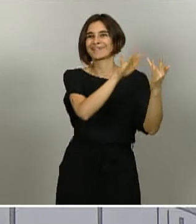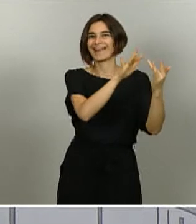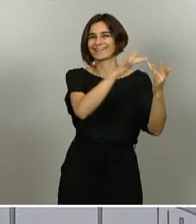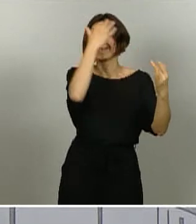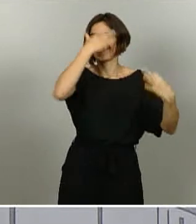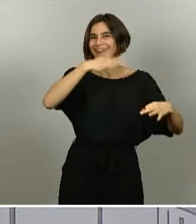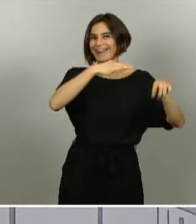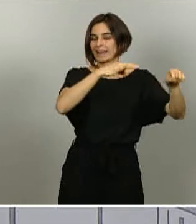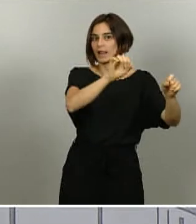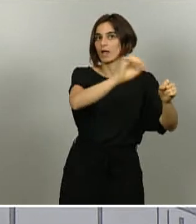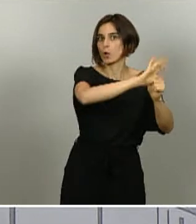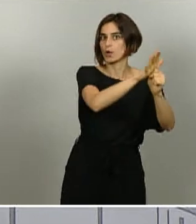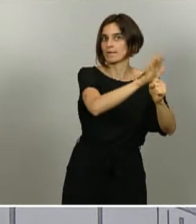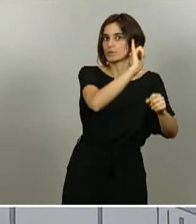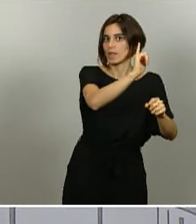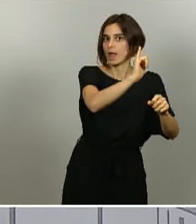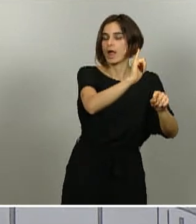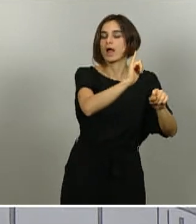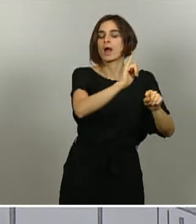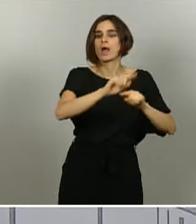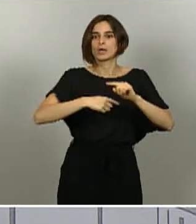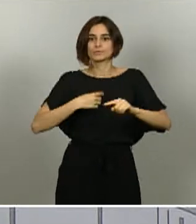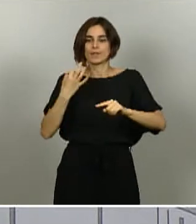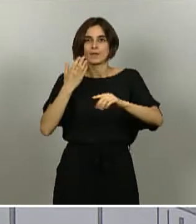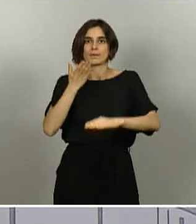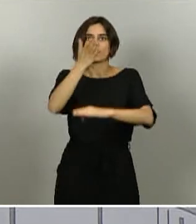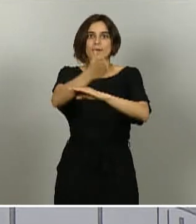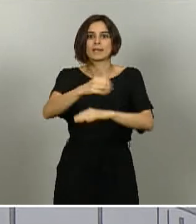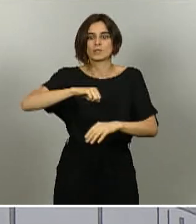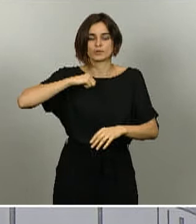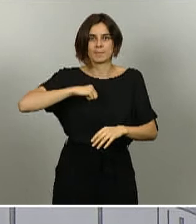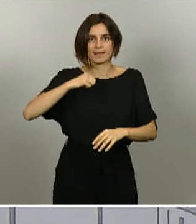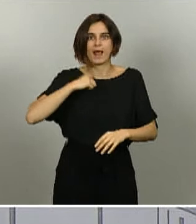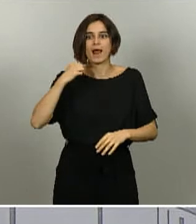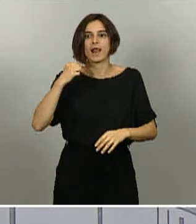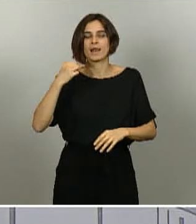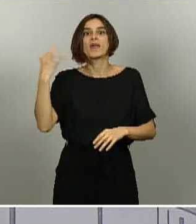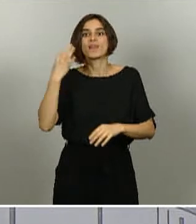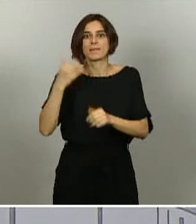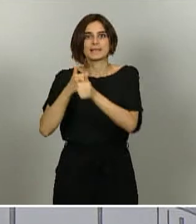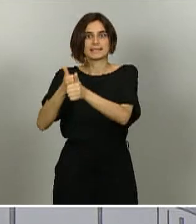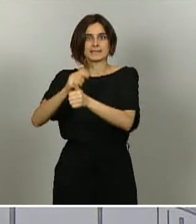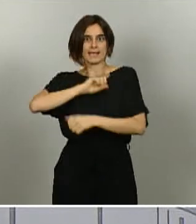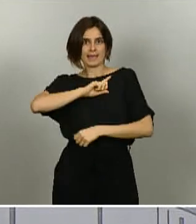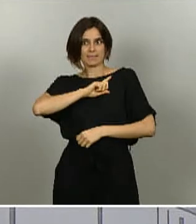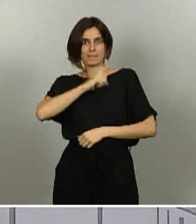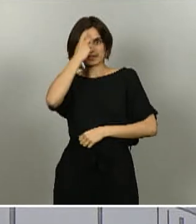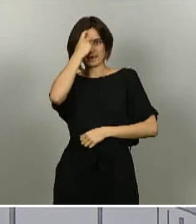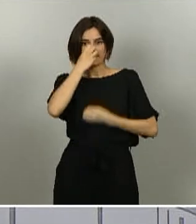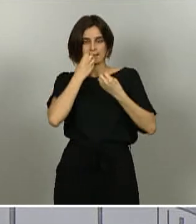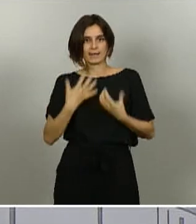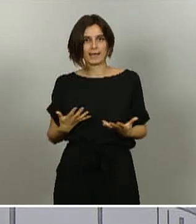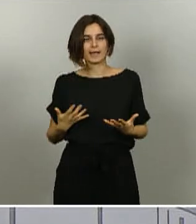puedan seguir, pues obviamente no lo hará. Y luego, sobre todo, implica que un gran número de la población, un gran porcentaje de la